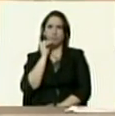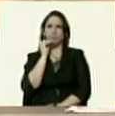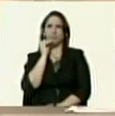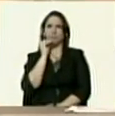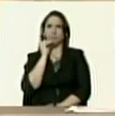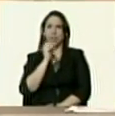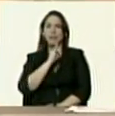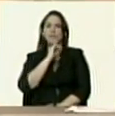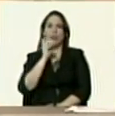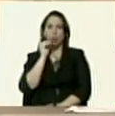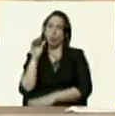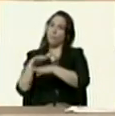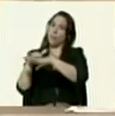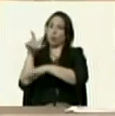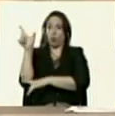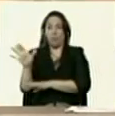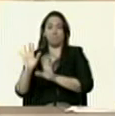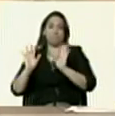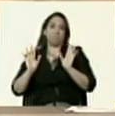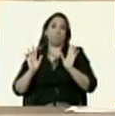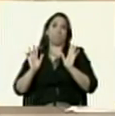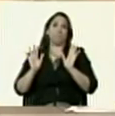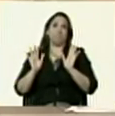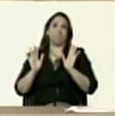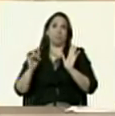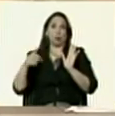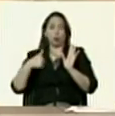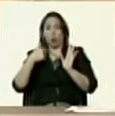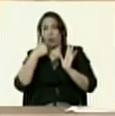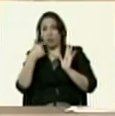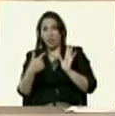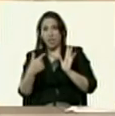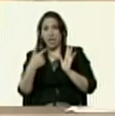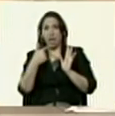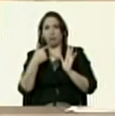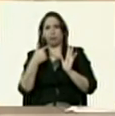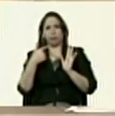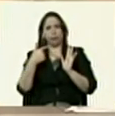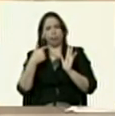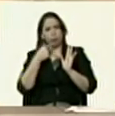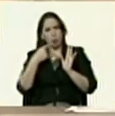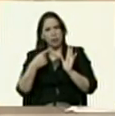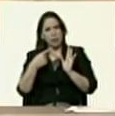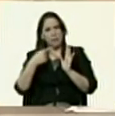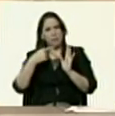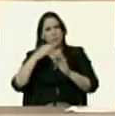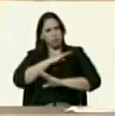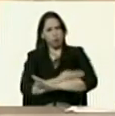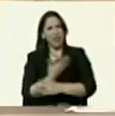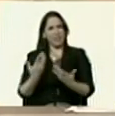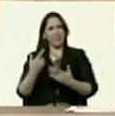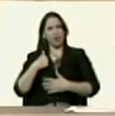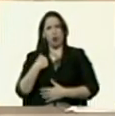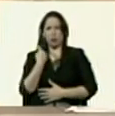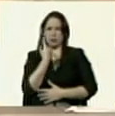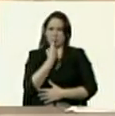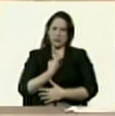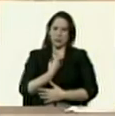Iván Duque, me perdonan. Yo en estos días dije una cosa fuerte, pues. Estaba indignado por las mentiras de Duque.